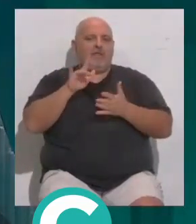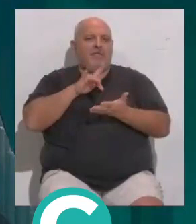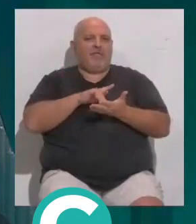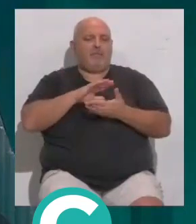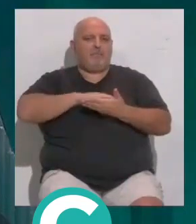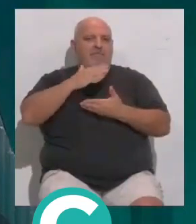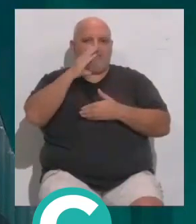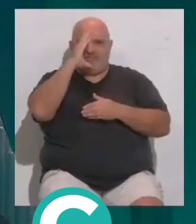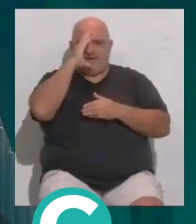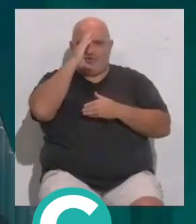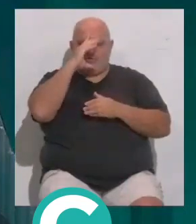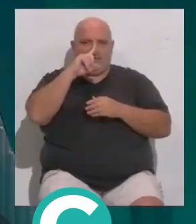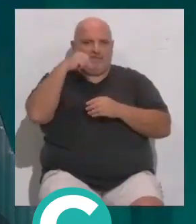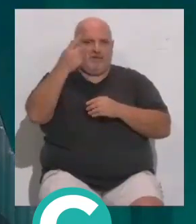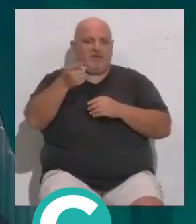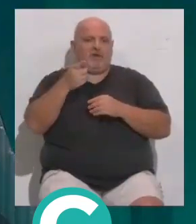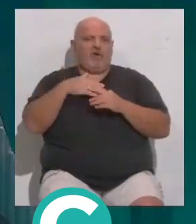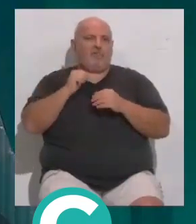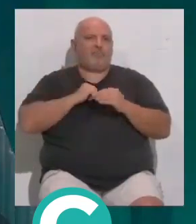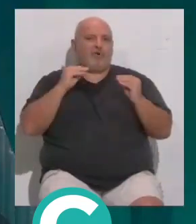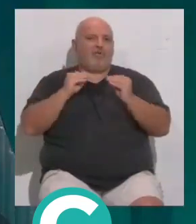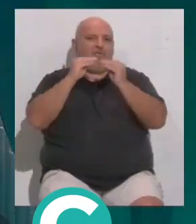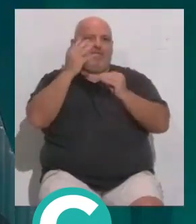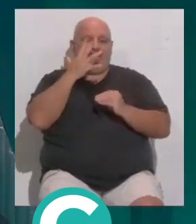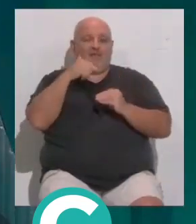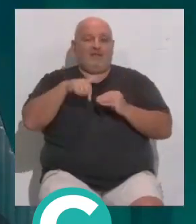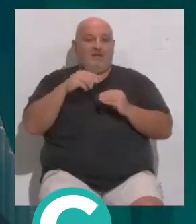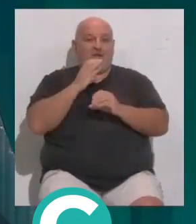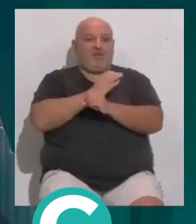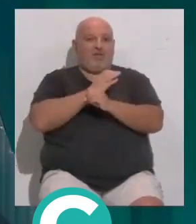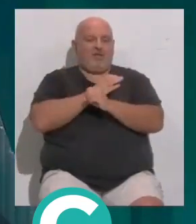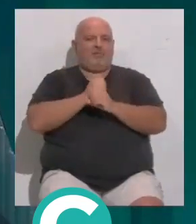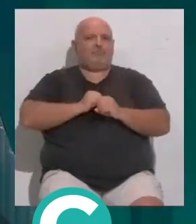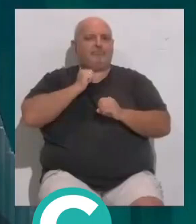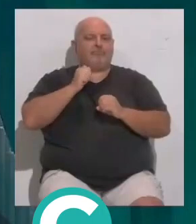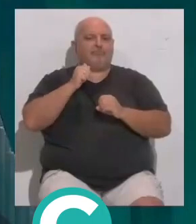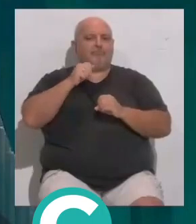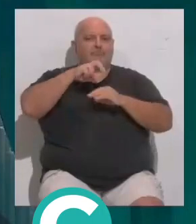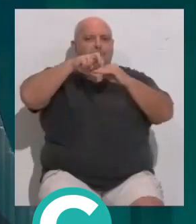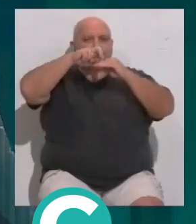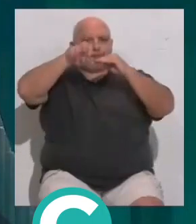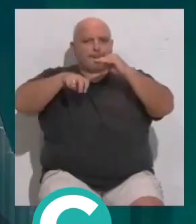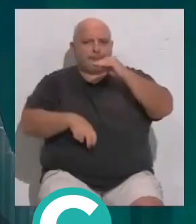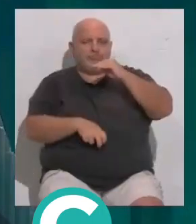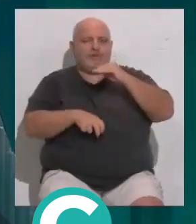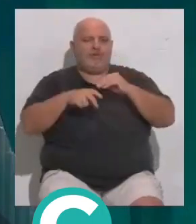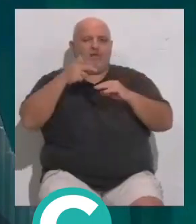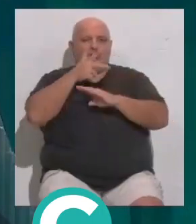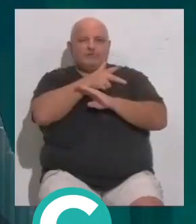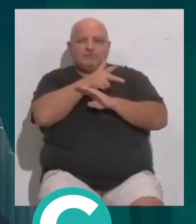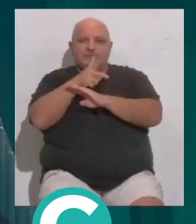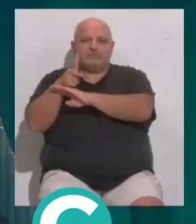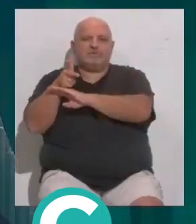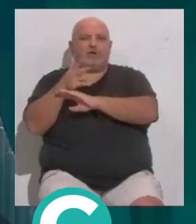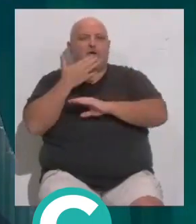próximo mes de febrero, coincidiendo con el carnaval. En esta casa, en Onda Cádiz, hemos bajado al subsuelo gaditano